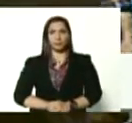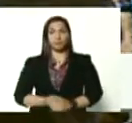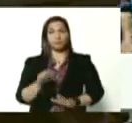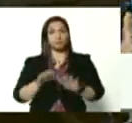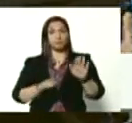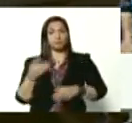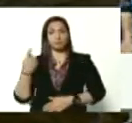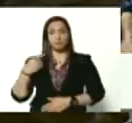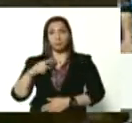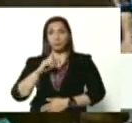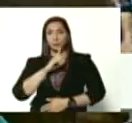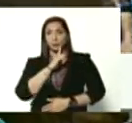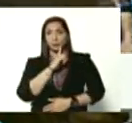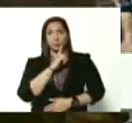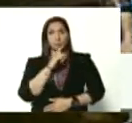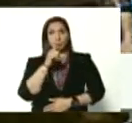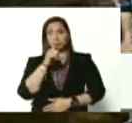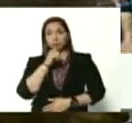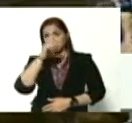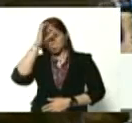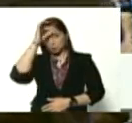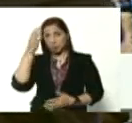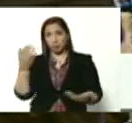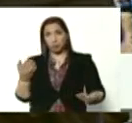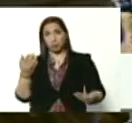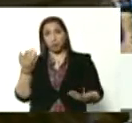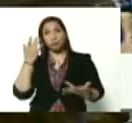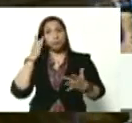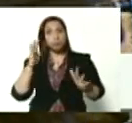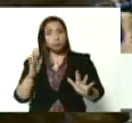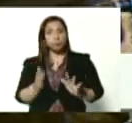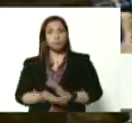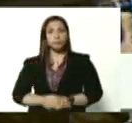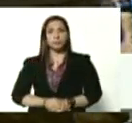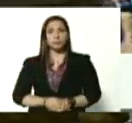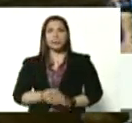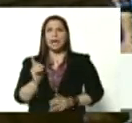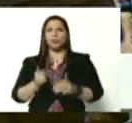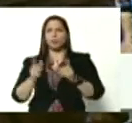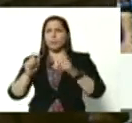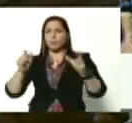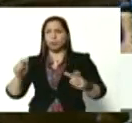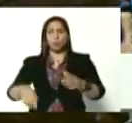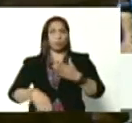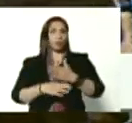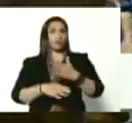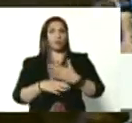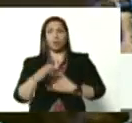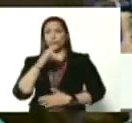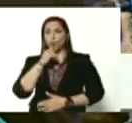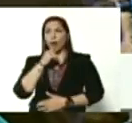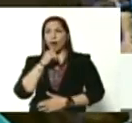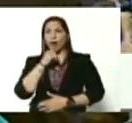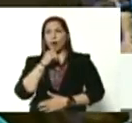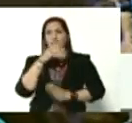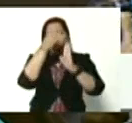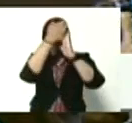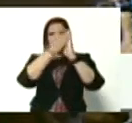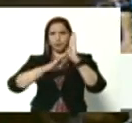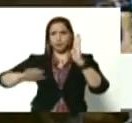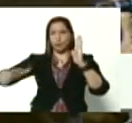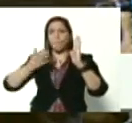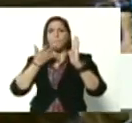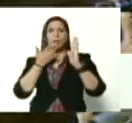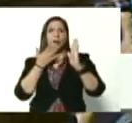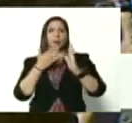aún tiene figuras anónimas que tal vez por artimañas de algunos todavía no están en nuestro panteón nacional como es el caso